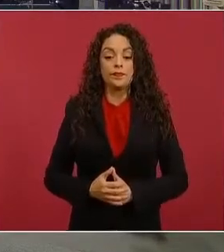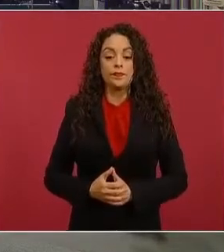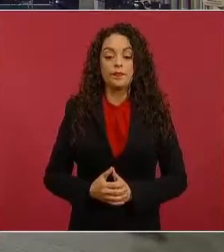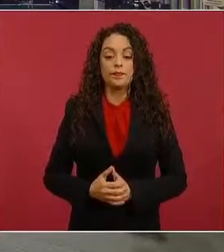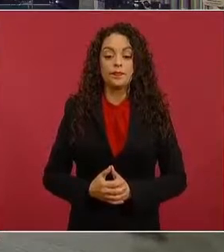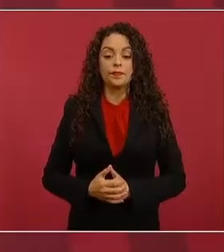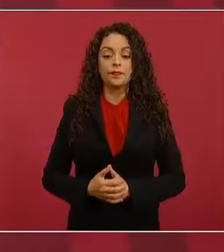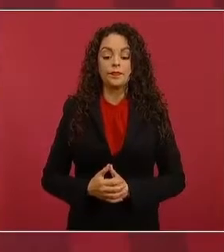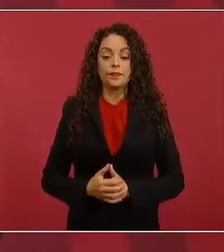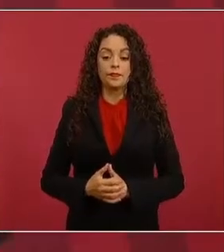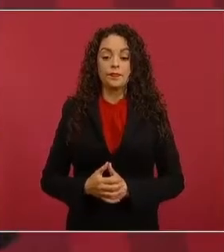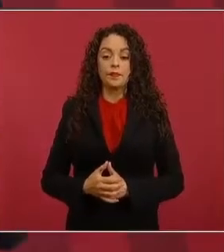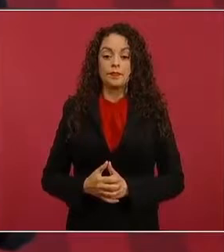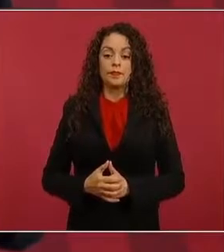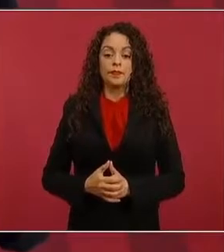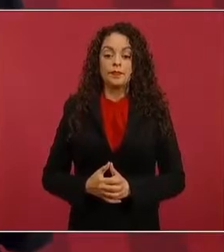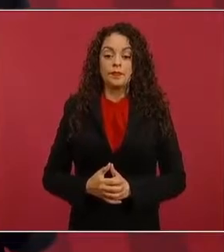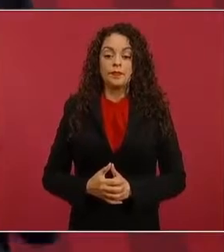Eso,